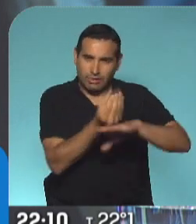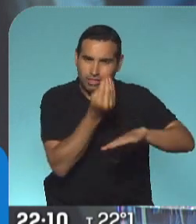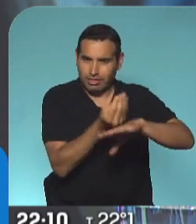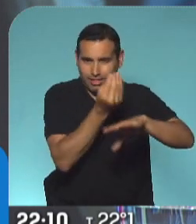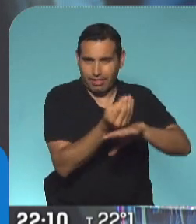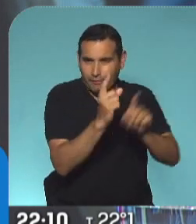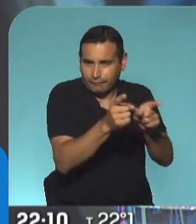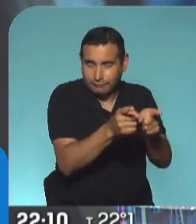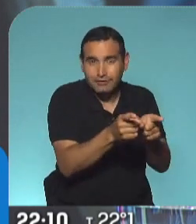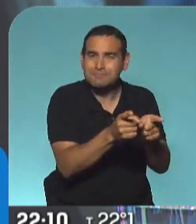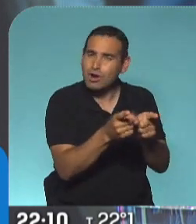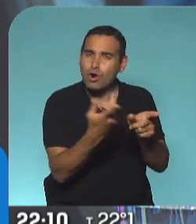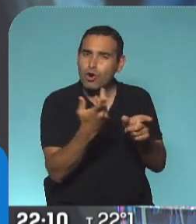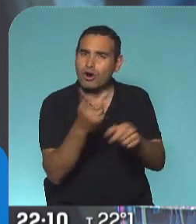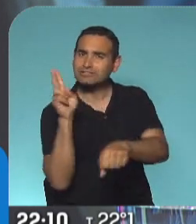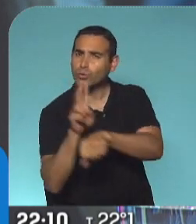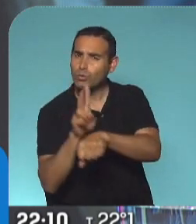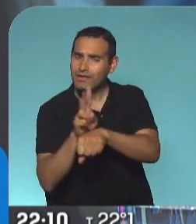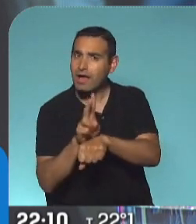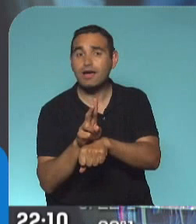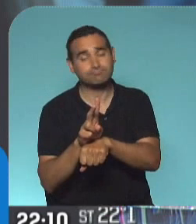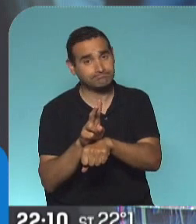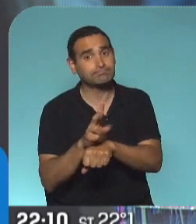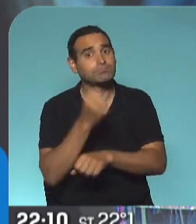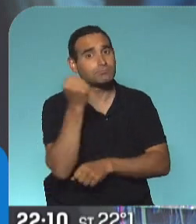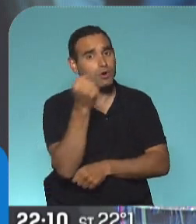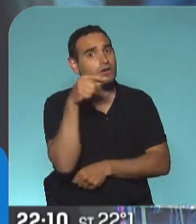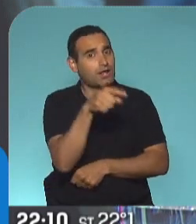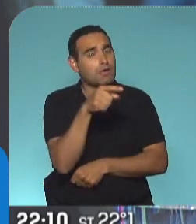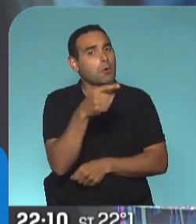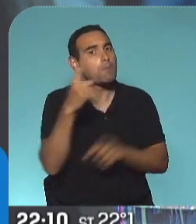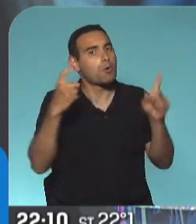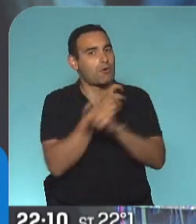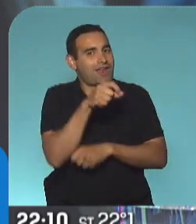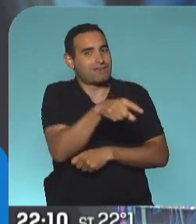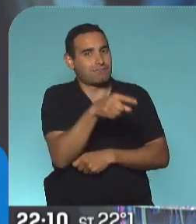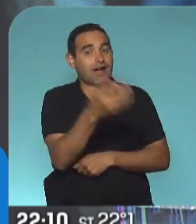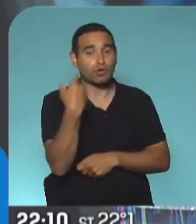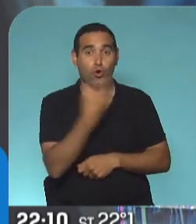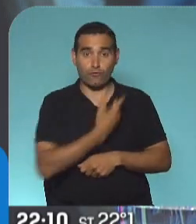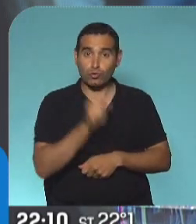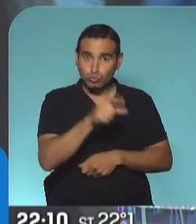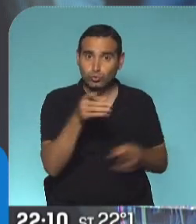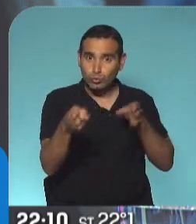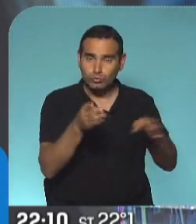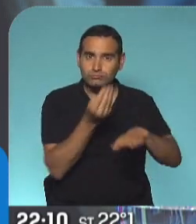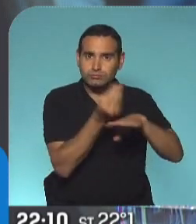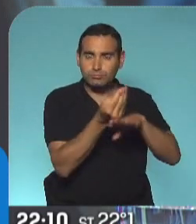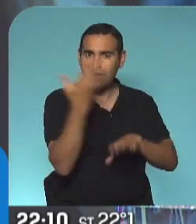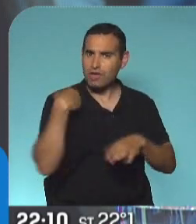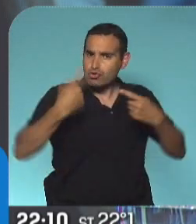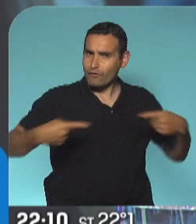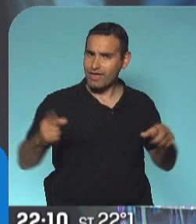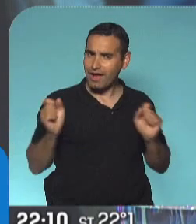inseguridad pública es un problema que para el Frente Amplio se le presentó en sus gobiernos, pero fue toda una novedad para Uruguay.